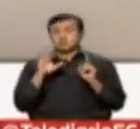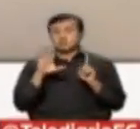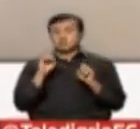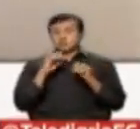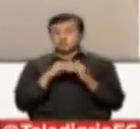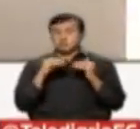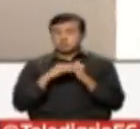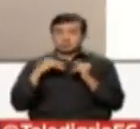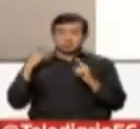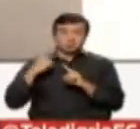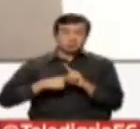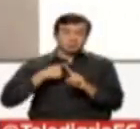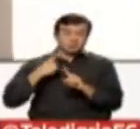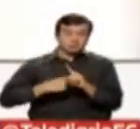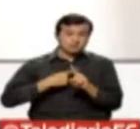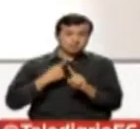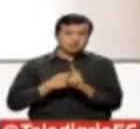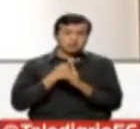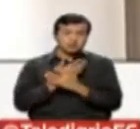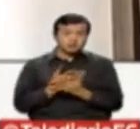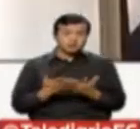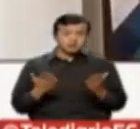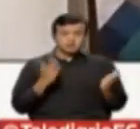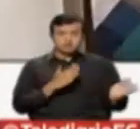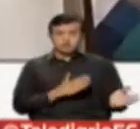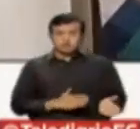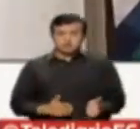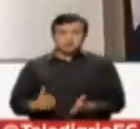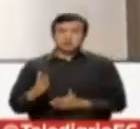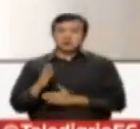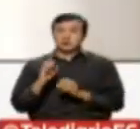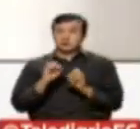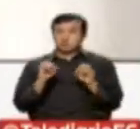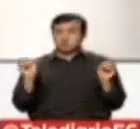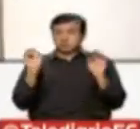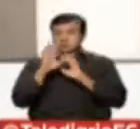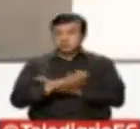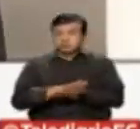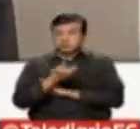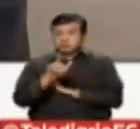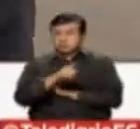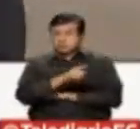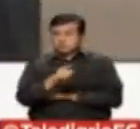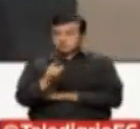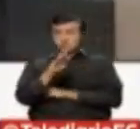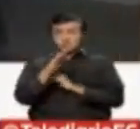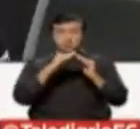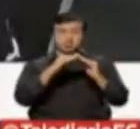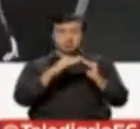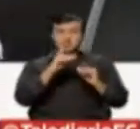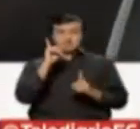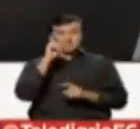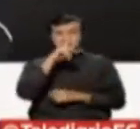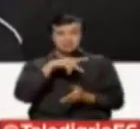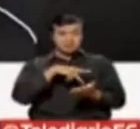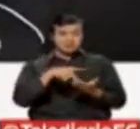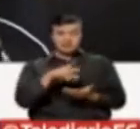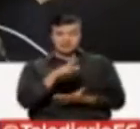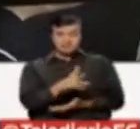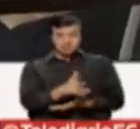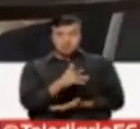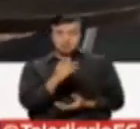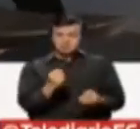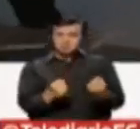mensuales pero nosotros les damos una beca a las personas cuyos hogares no puedan acceder a esos recursos